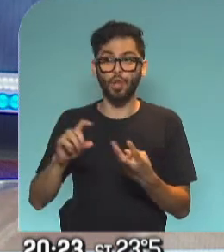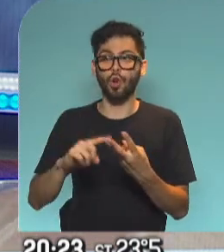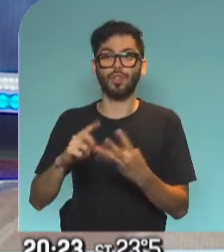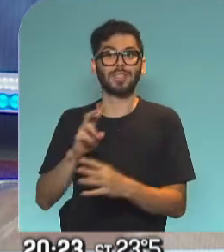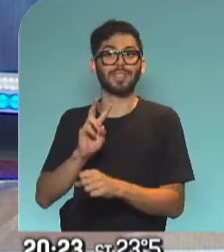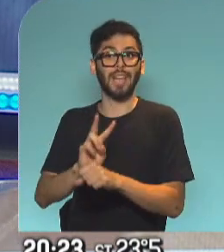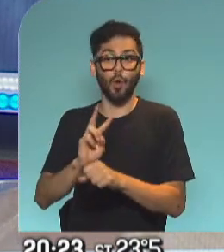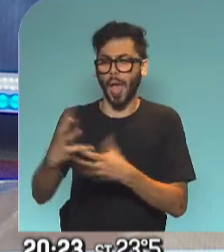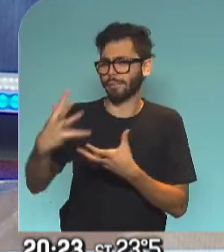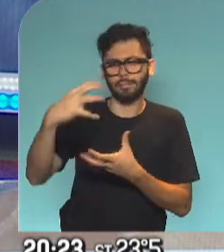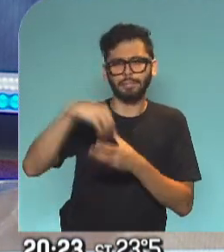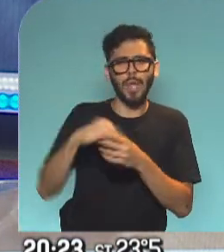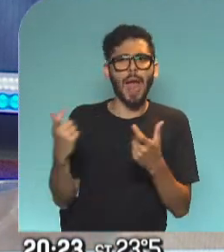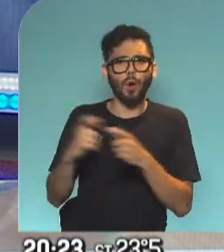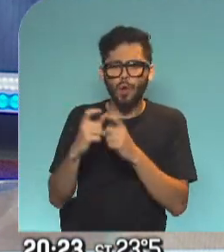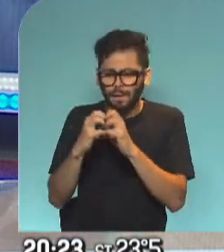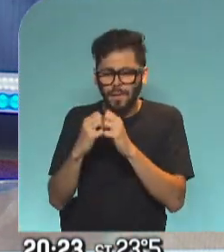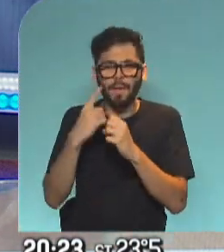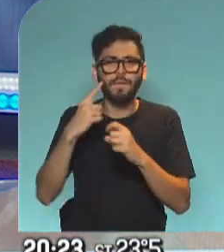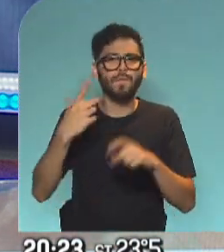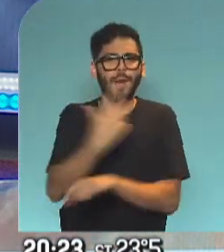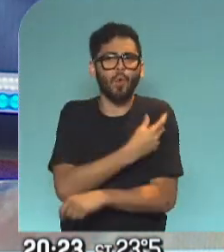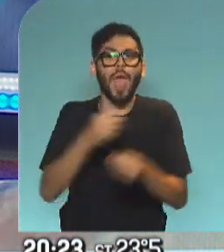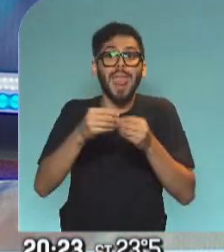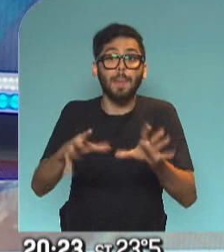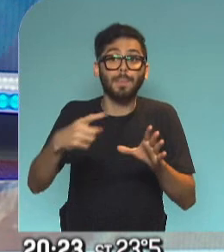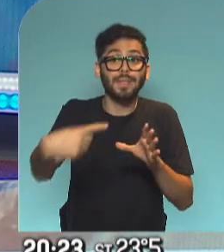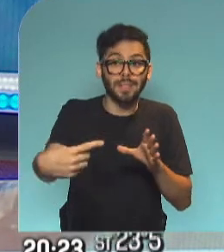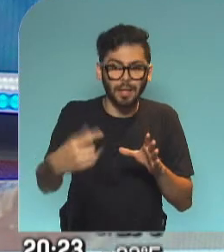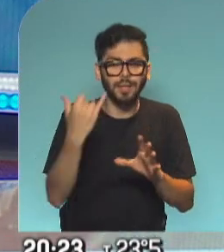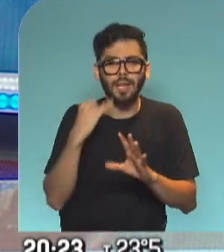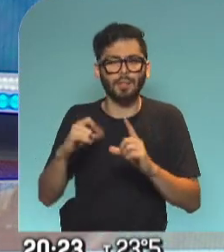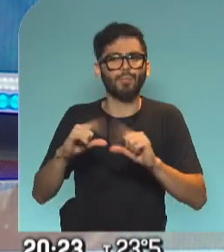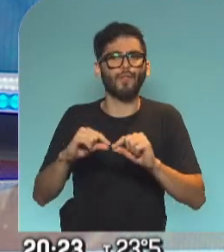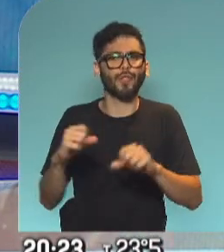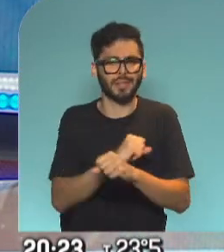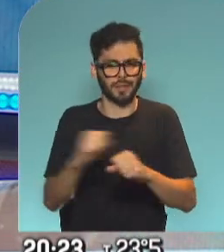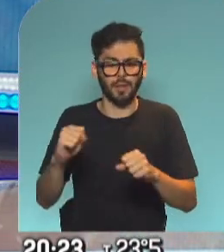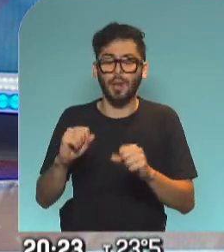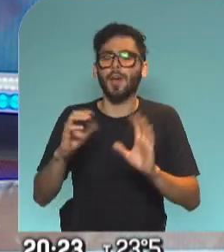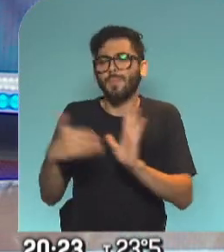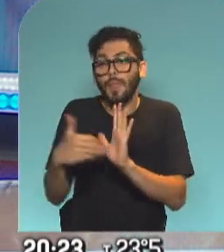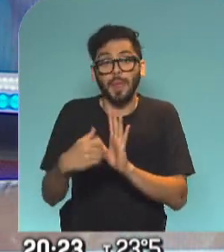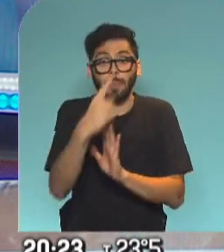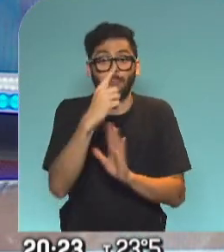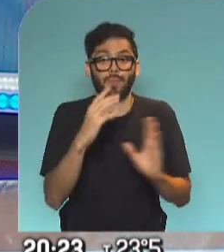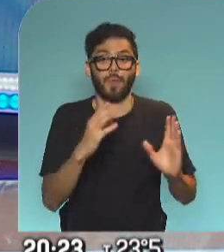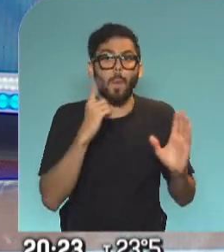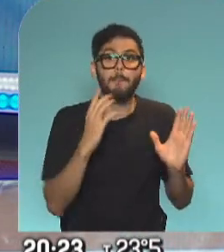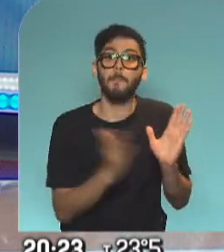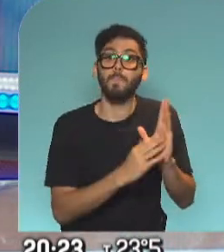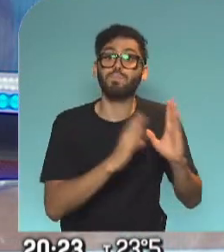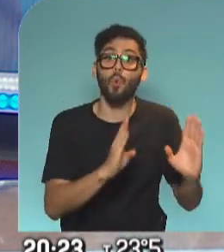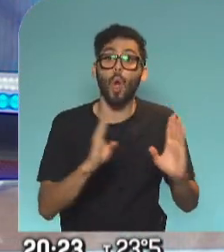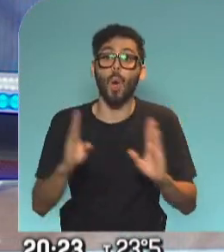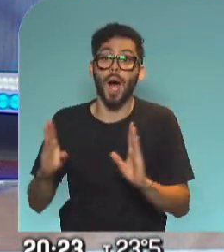fecha al operativo de vacunación. Si bien de esto dependerá las fases de prueba y la autorización, la aprobación